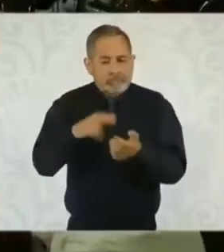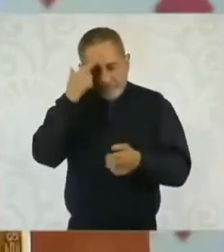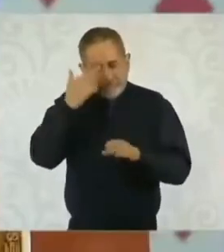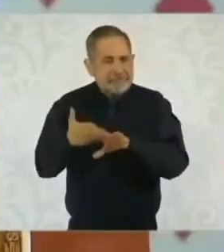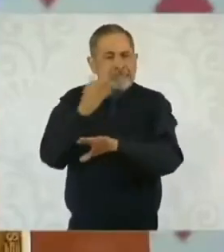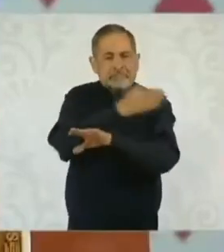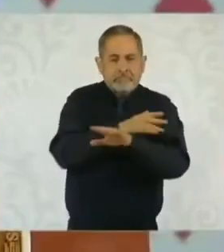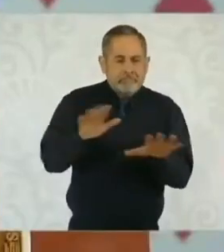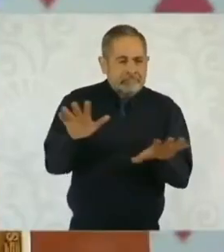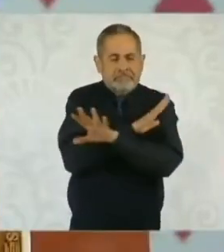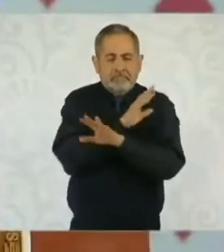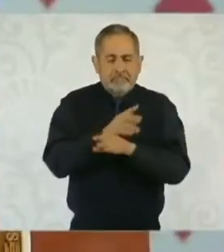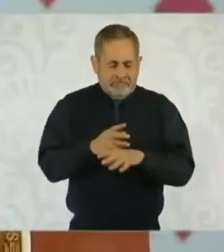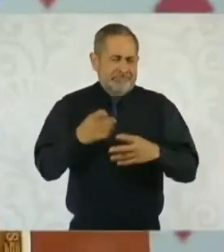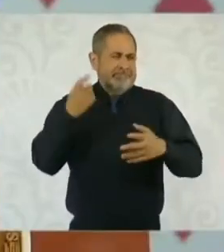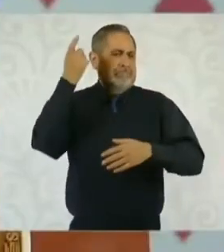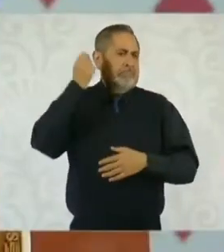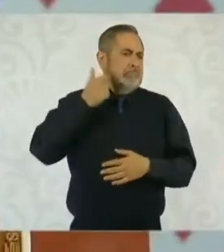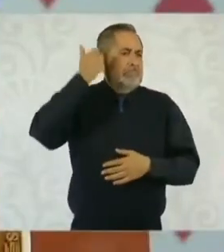pensiones que cambió,